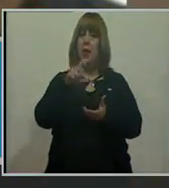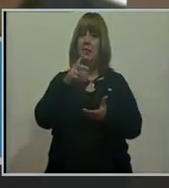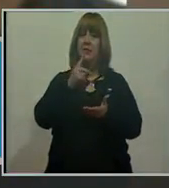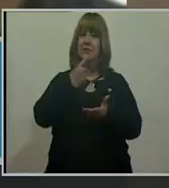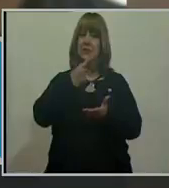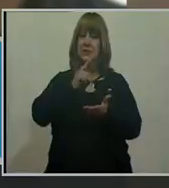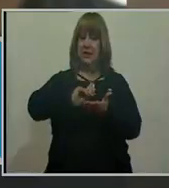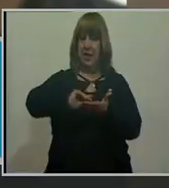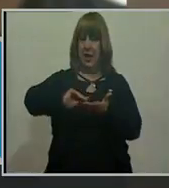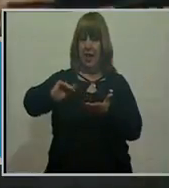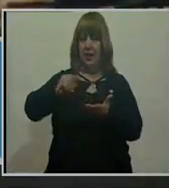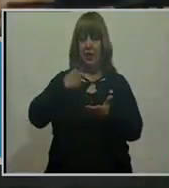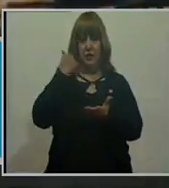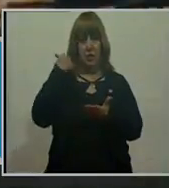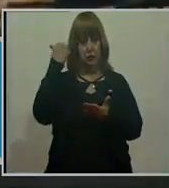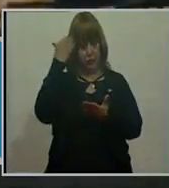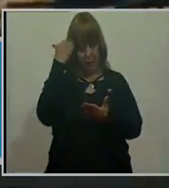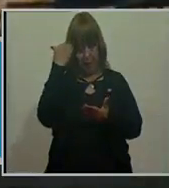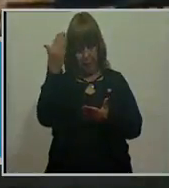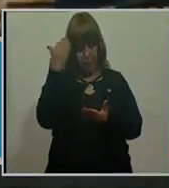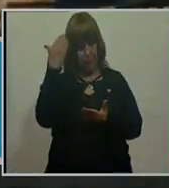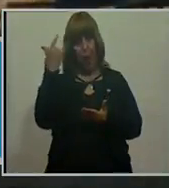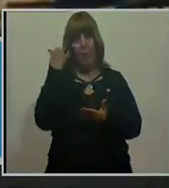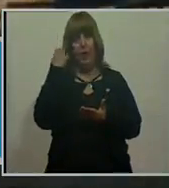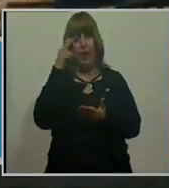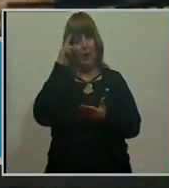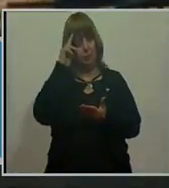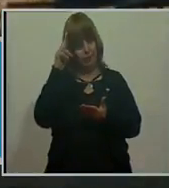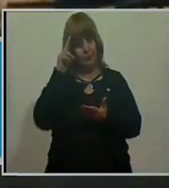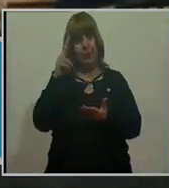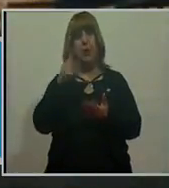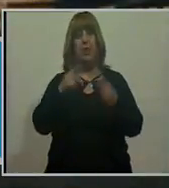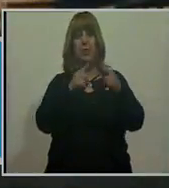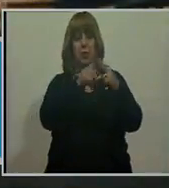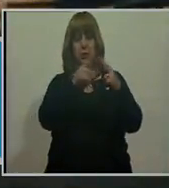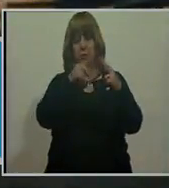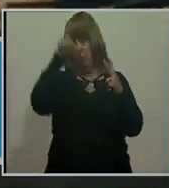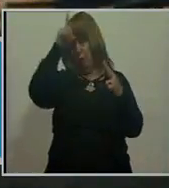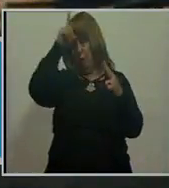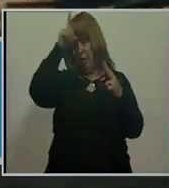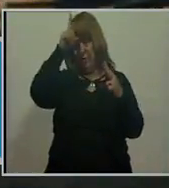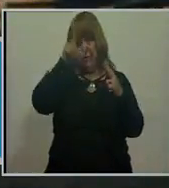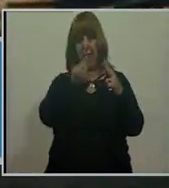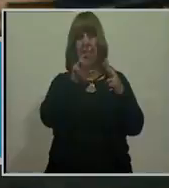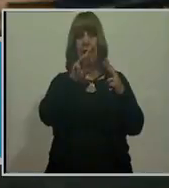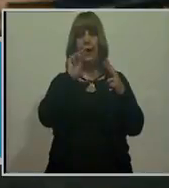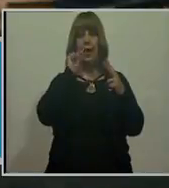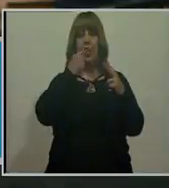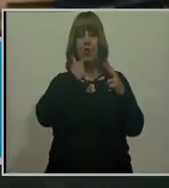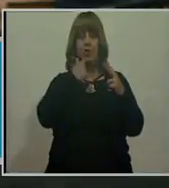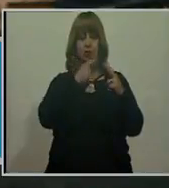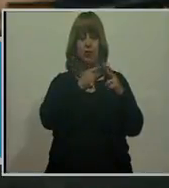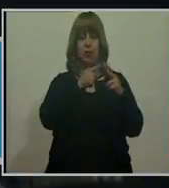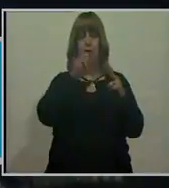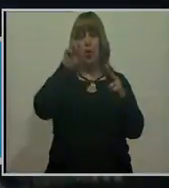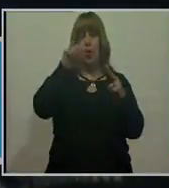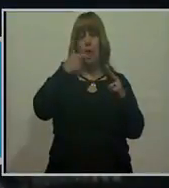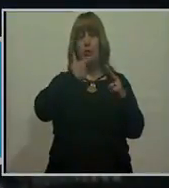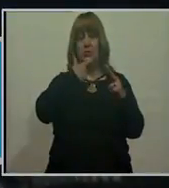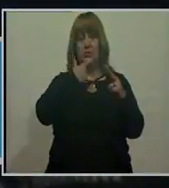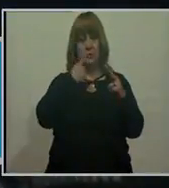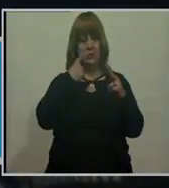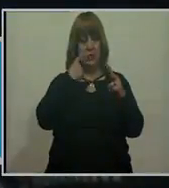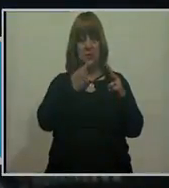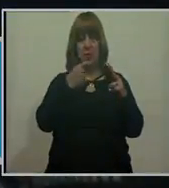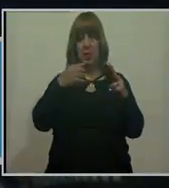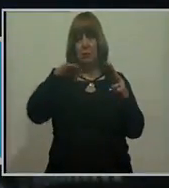distinguir post-mortem a los dos policías muertos luego de ser atropellados por un sujeto al que perseguían. El auxiliar Martín Ríos y el inspector Jorge Cusi intentaban